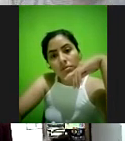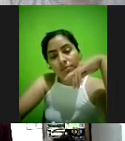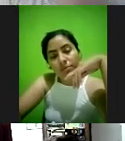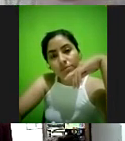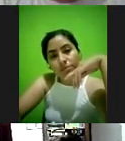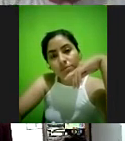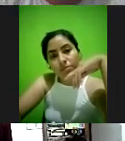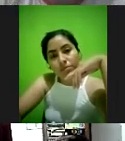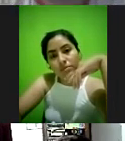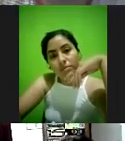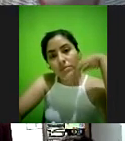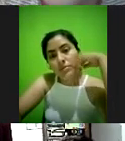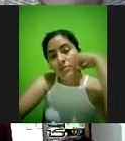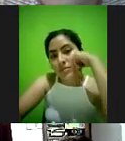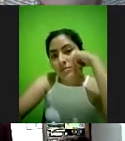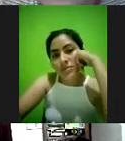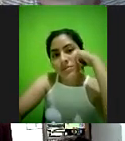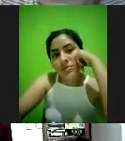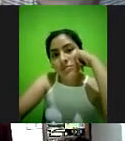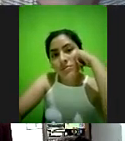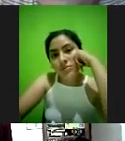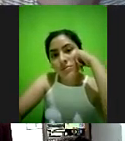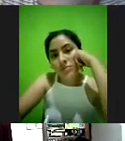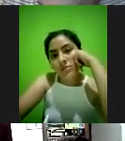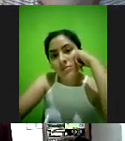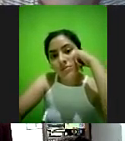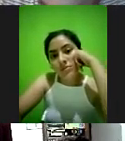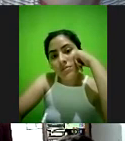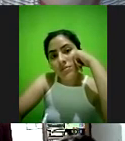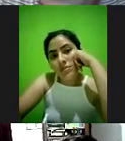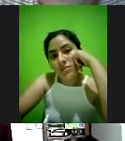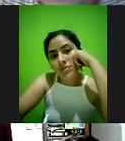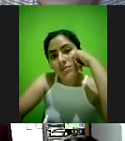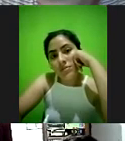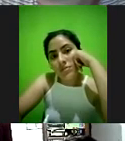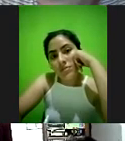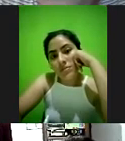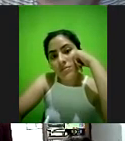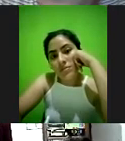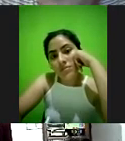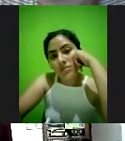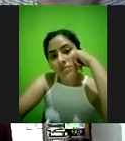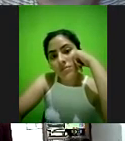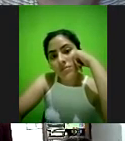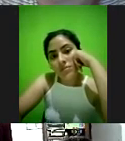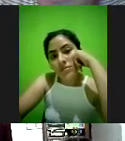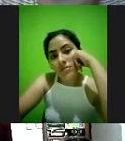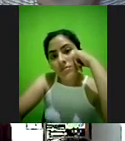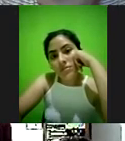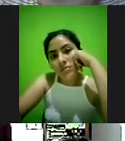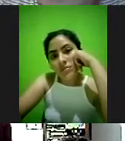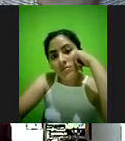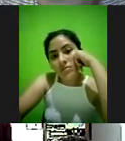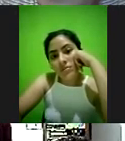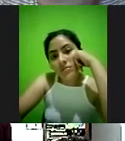A este estudio de arterias y venas se llama irrigación. Arterias y venas, irrigación. A lo que son, miren, en la imagen al ladito del esqueleto